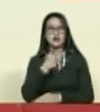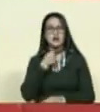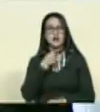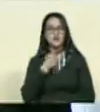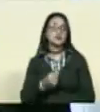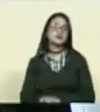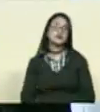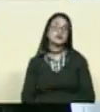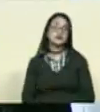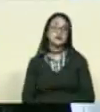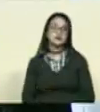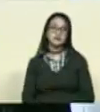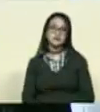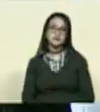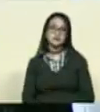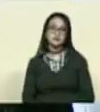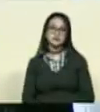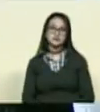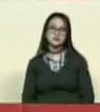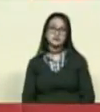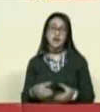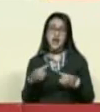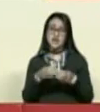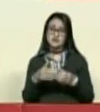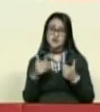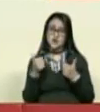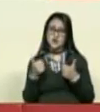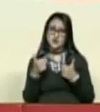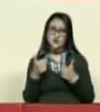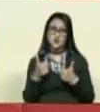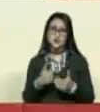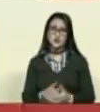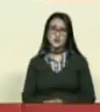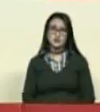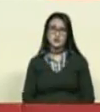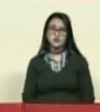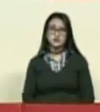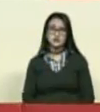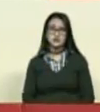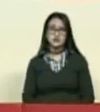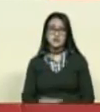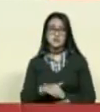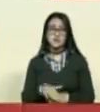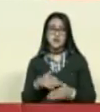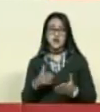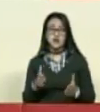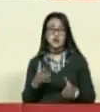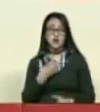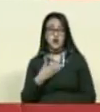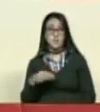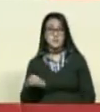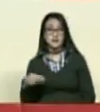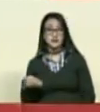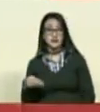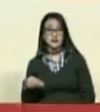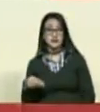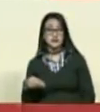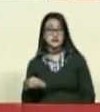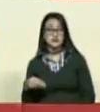Así que van a ser allí un equipo maravilloso. Así que como ministro de la presidencia